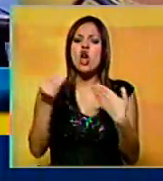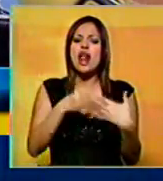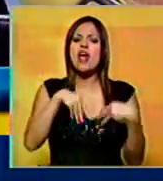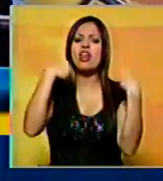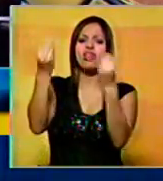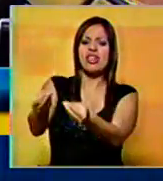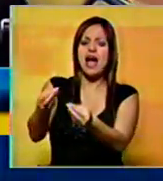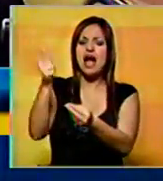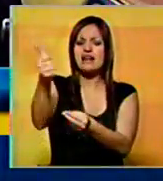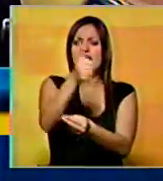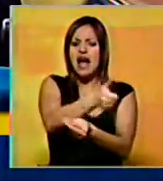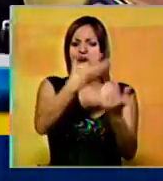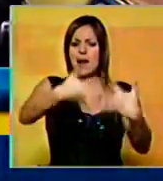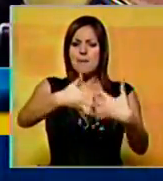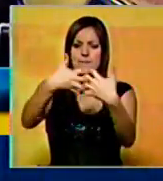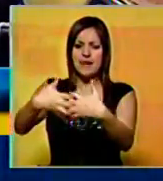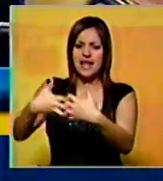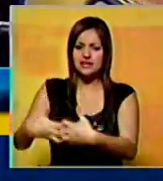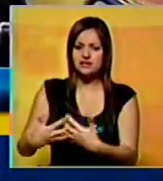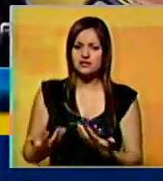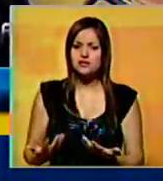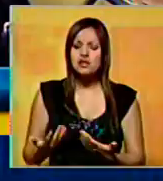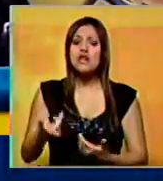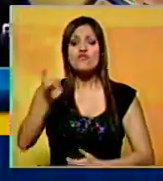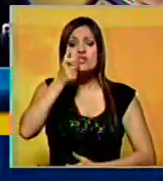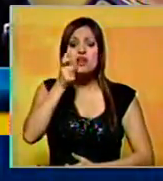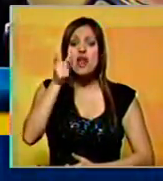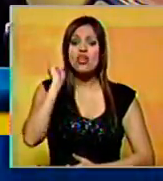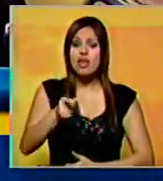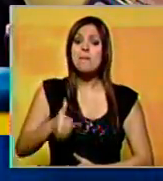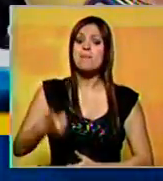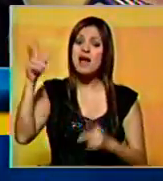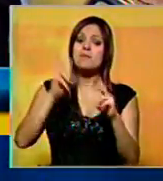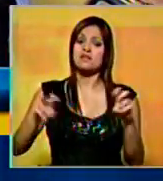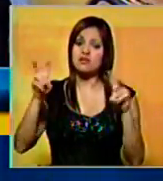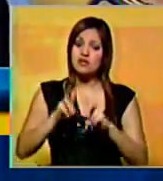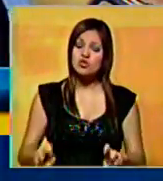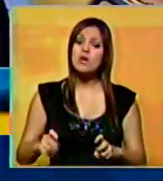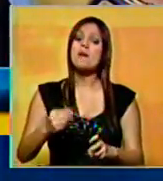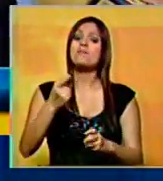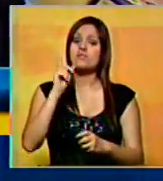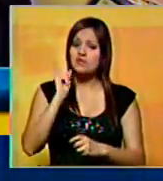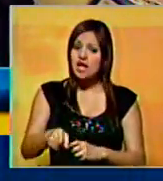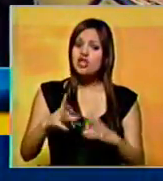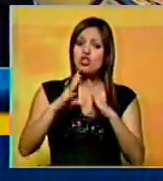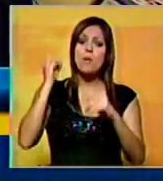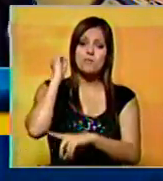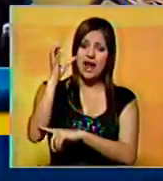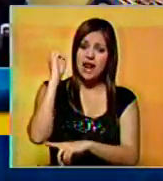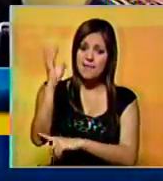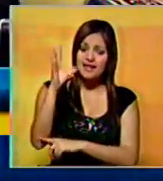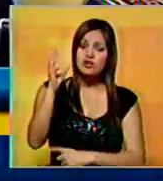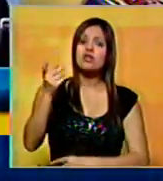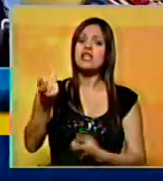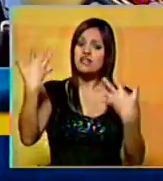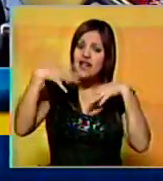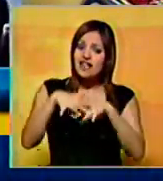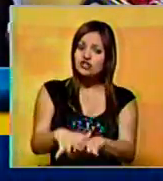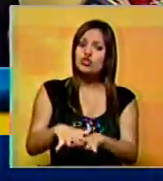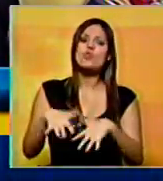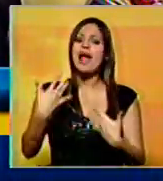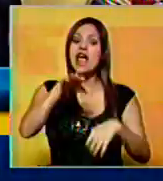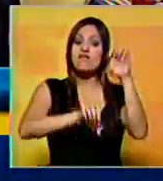entregadas para cada empresa aseguró que la fiscalía debe ampliar la investigación y permitir que los parlamentarios integren las